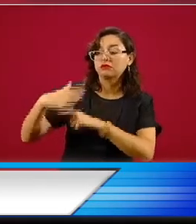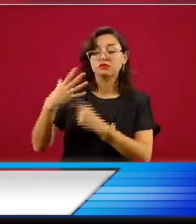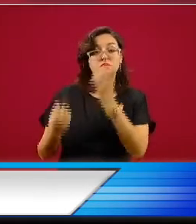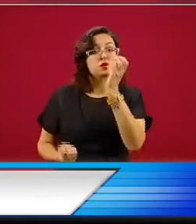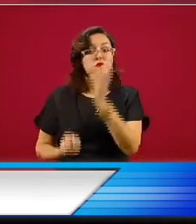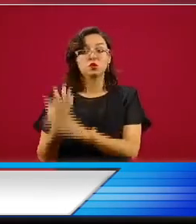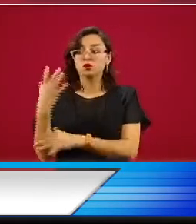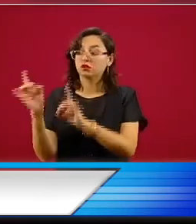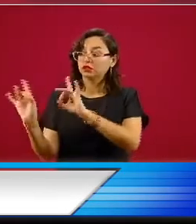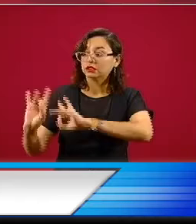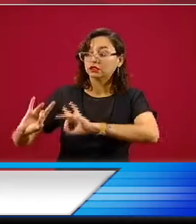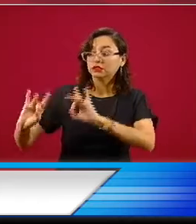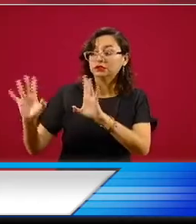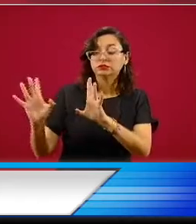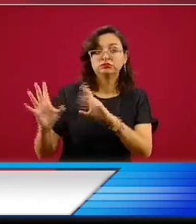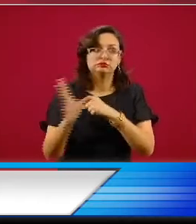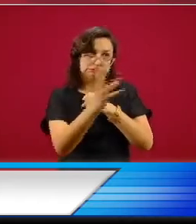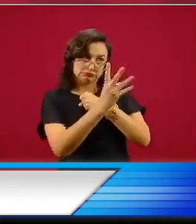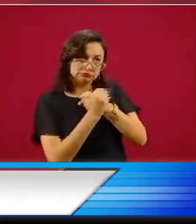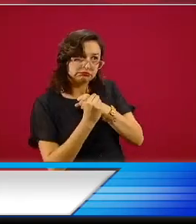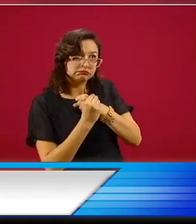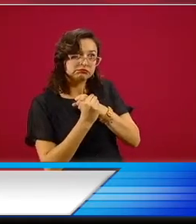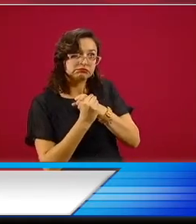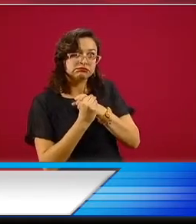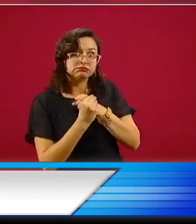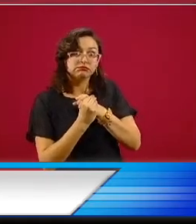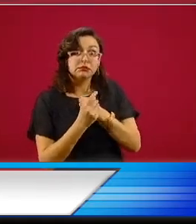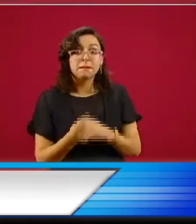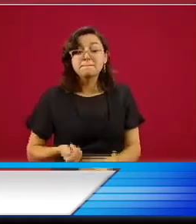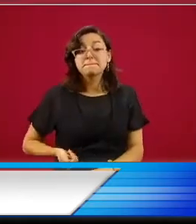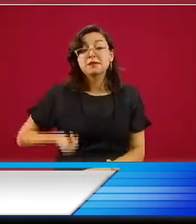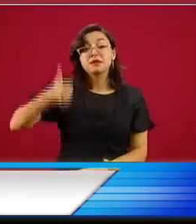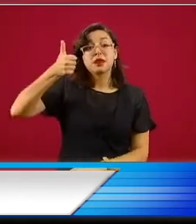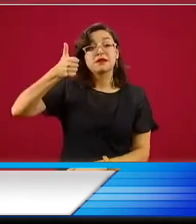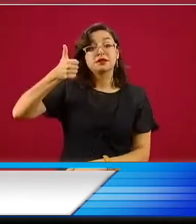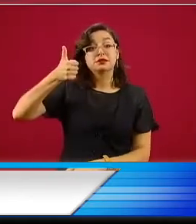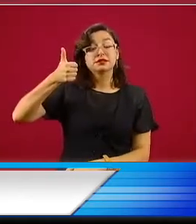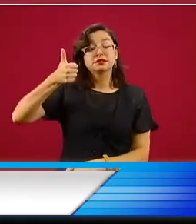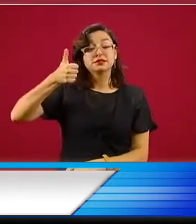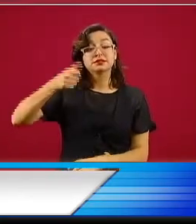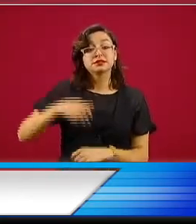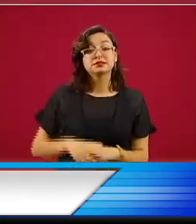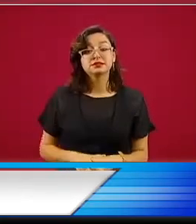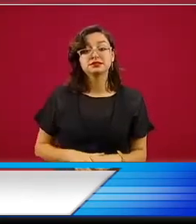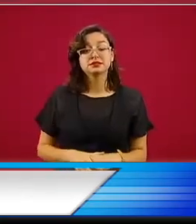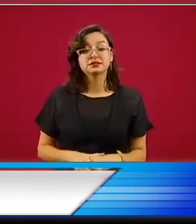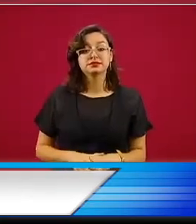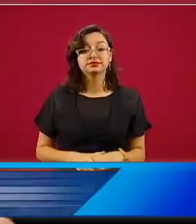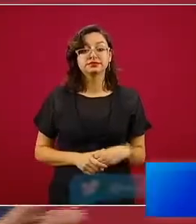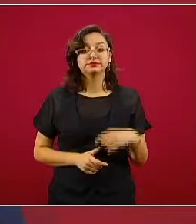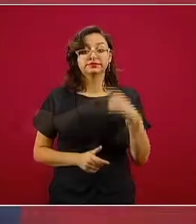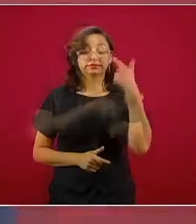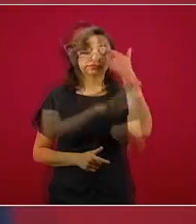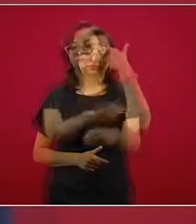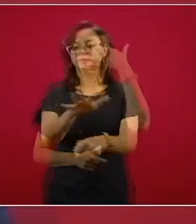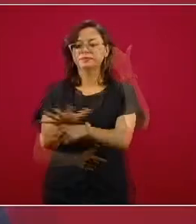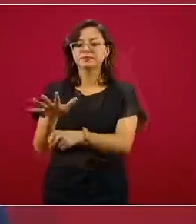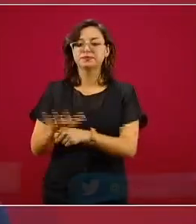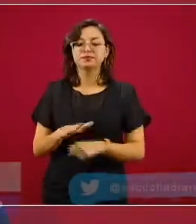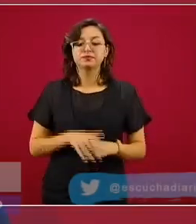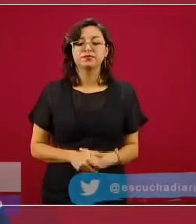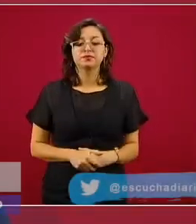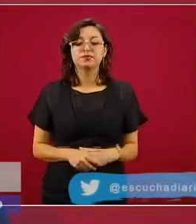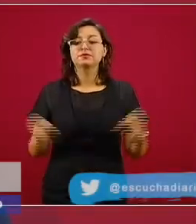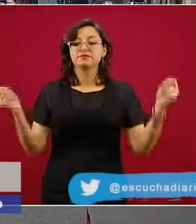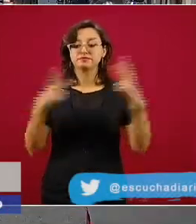el cubrebocas porque no lo recomienda Hugo López-Gatell, y el presidente atiende puntualmente sus recomendaciones.